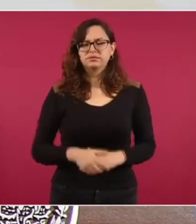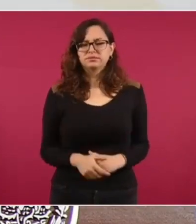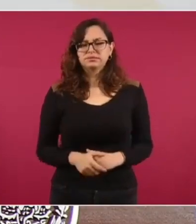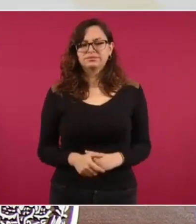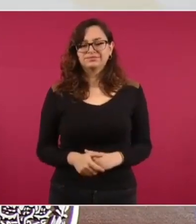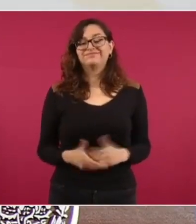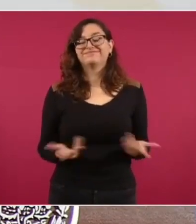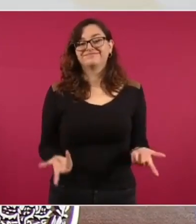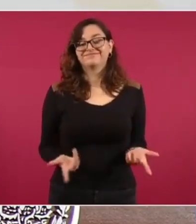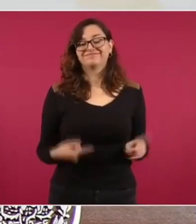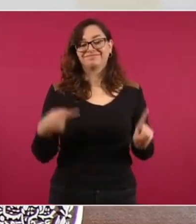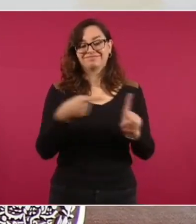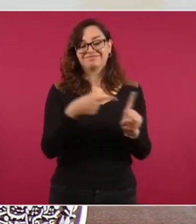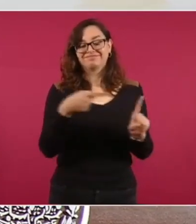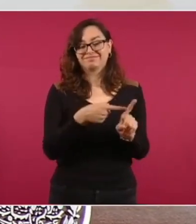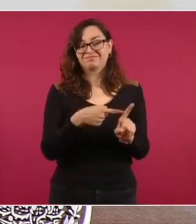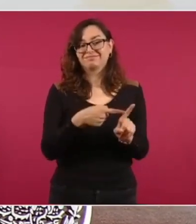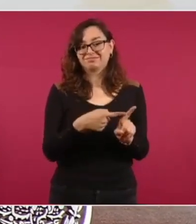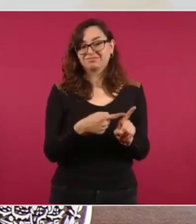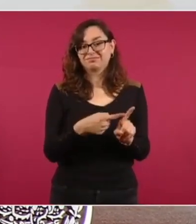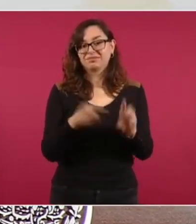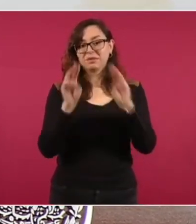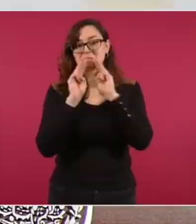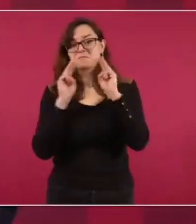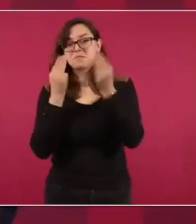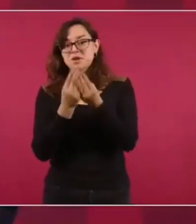a la delincuencia organizada.